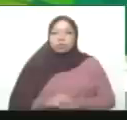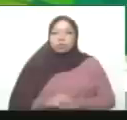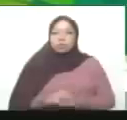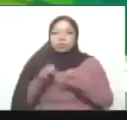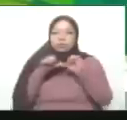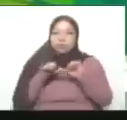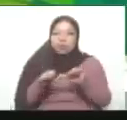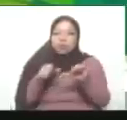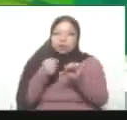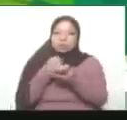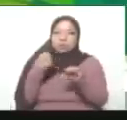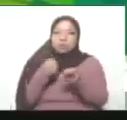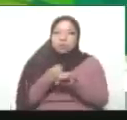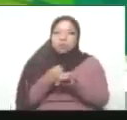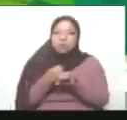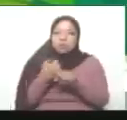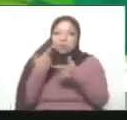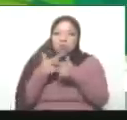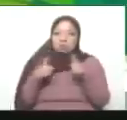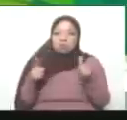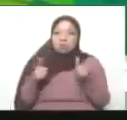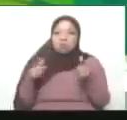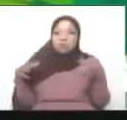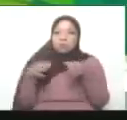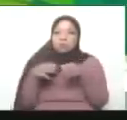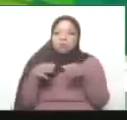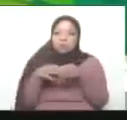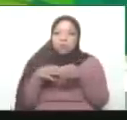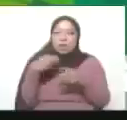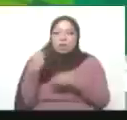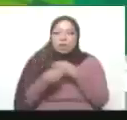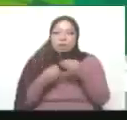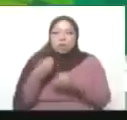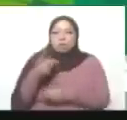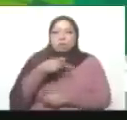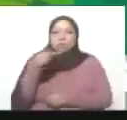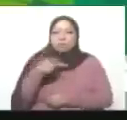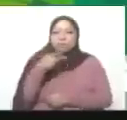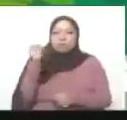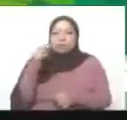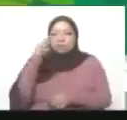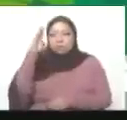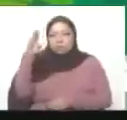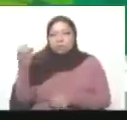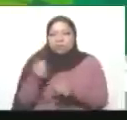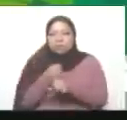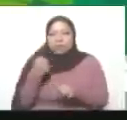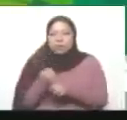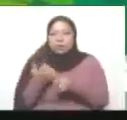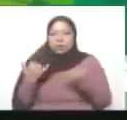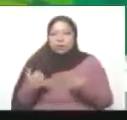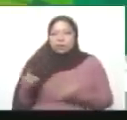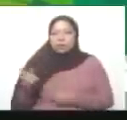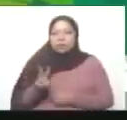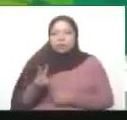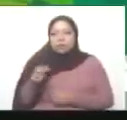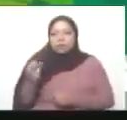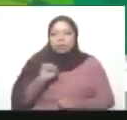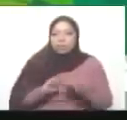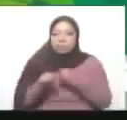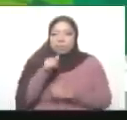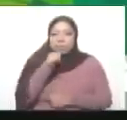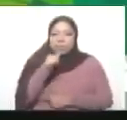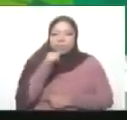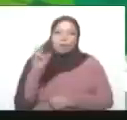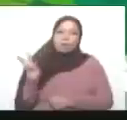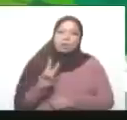continuidad al ejército libertador como columna vertebral de una poderosa fuerza militar de un país que era ejemplo para América como